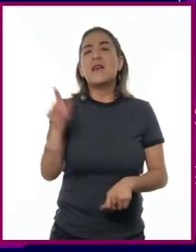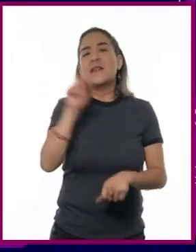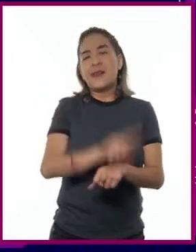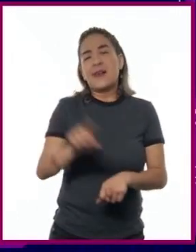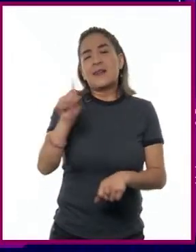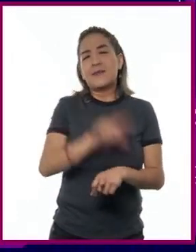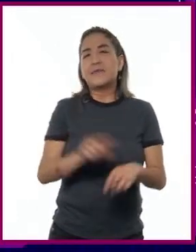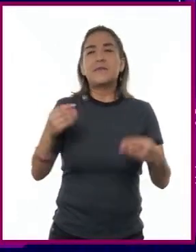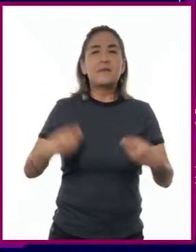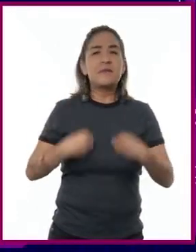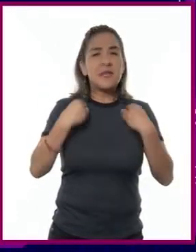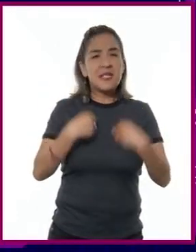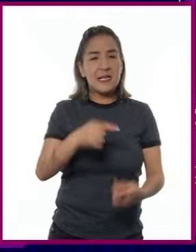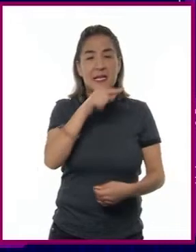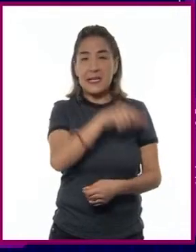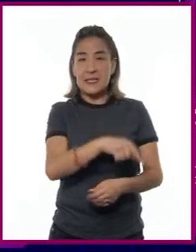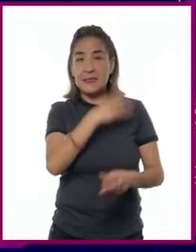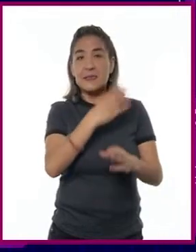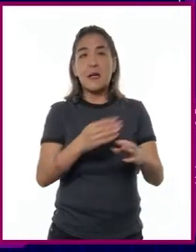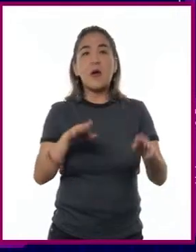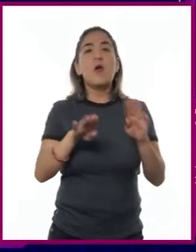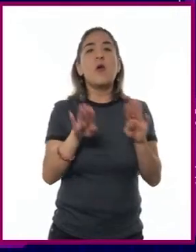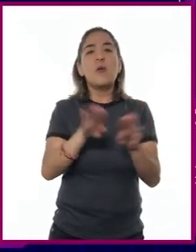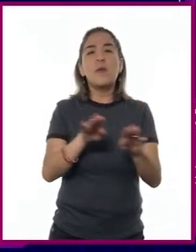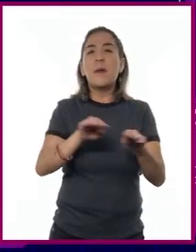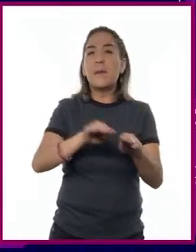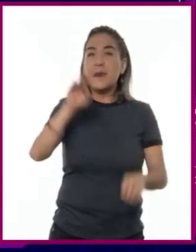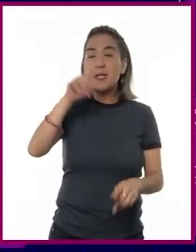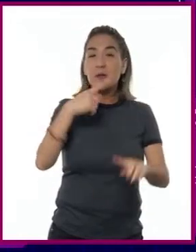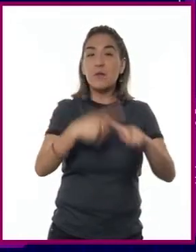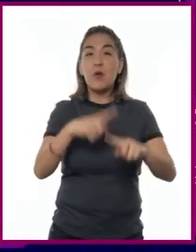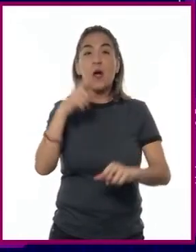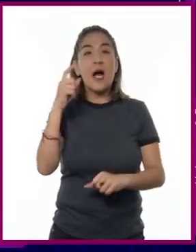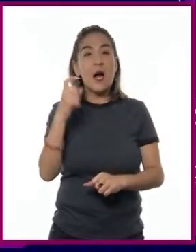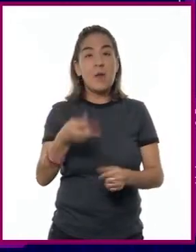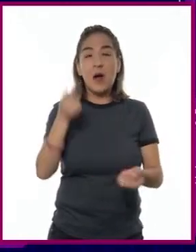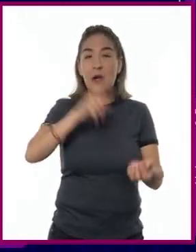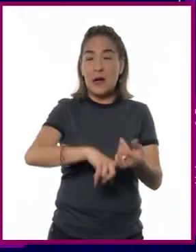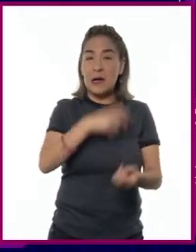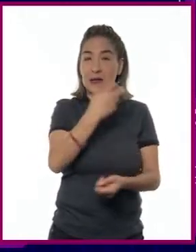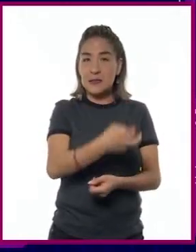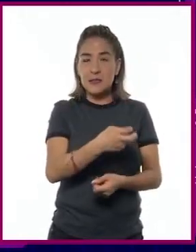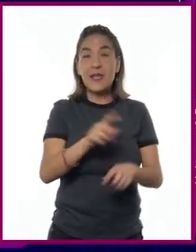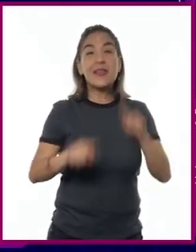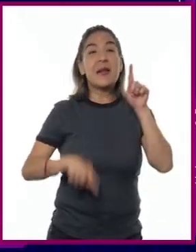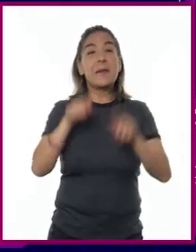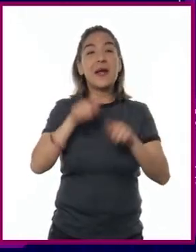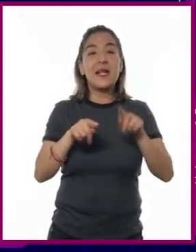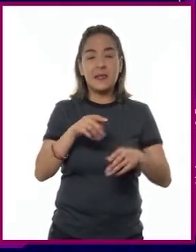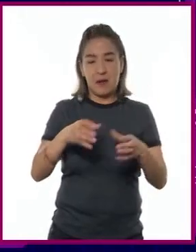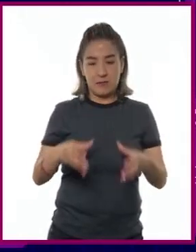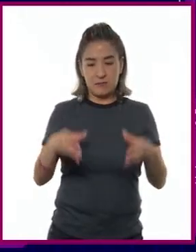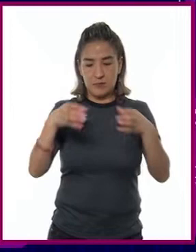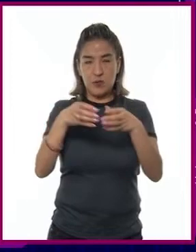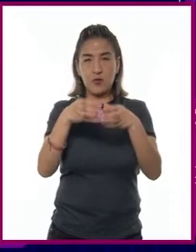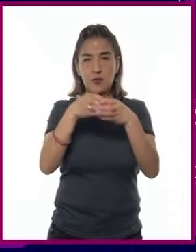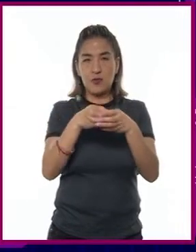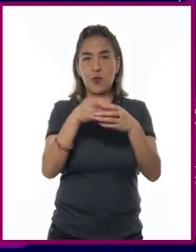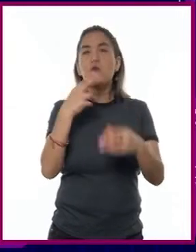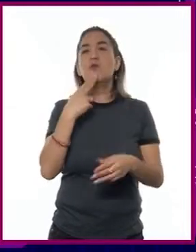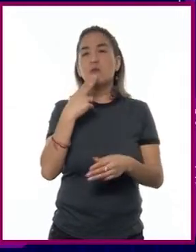cotidiana, cuando ese espacio es ocupado por agua, dependiendo del tamaño, se utiliza el